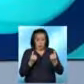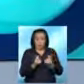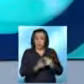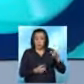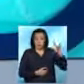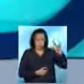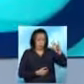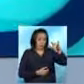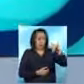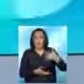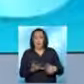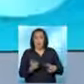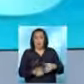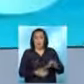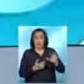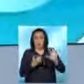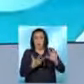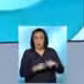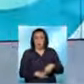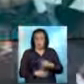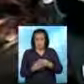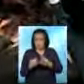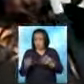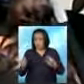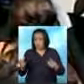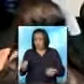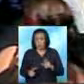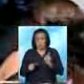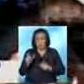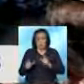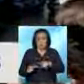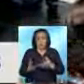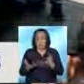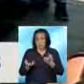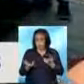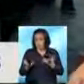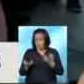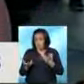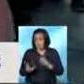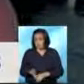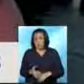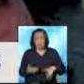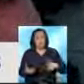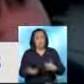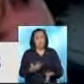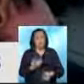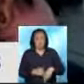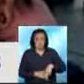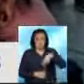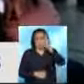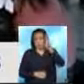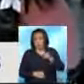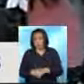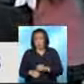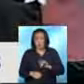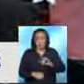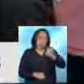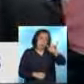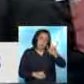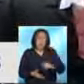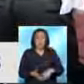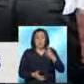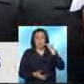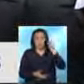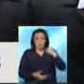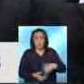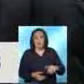número 8, donde también están estas decenas de personas que quieren llegar hacia el norte del país, a Chiclayo, a Piura,